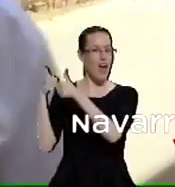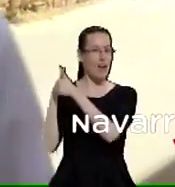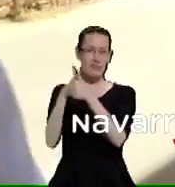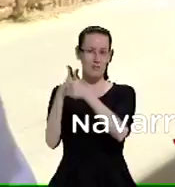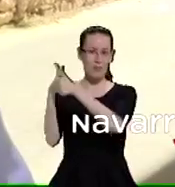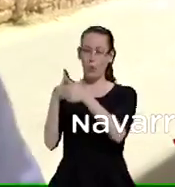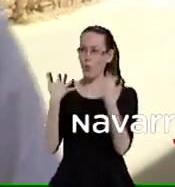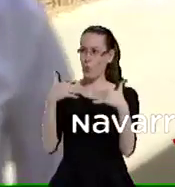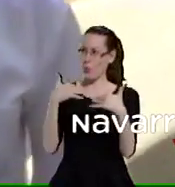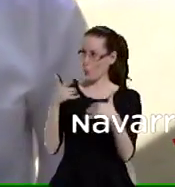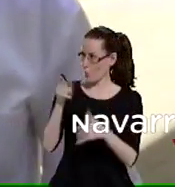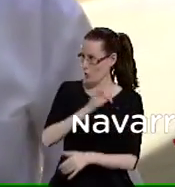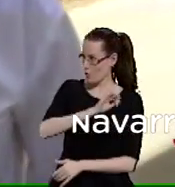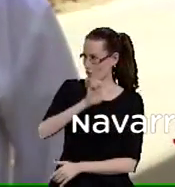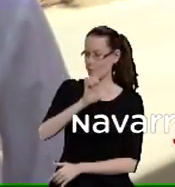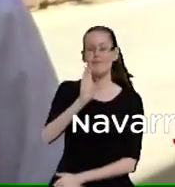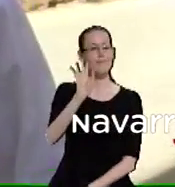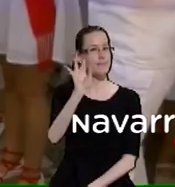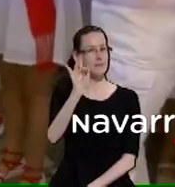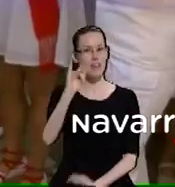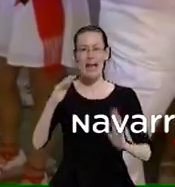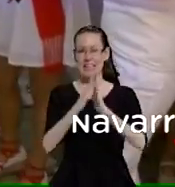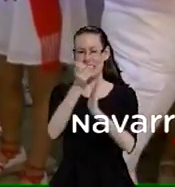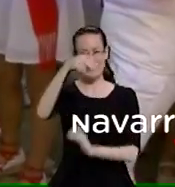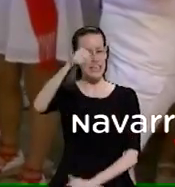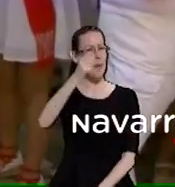devoción. Hombre, la Santa Ana se lo merece.